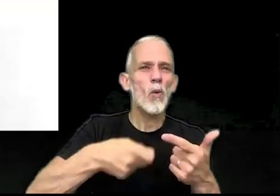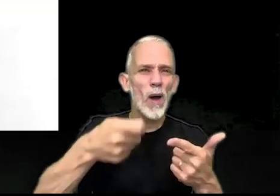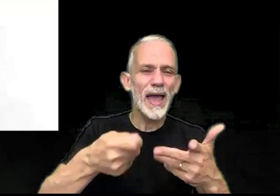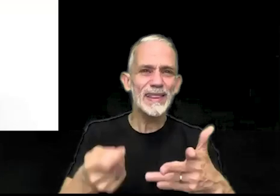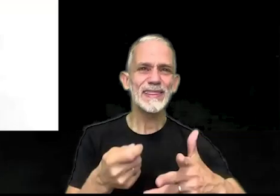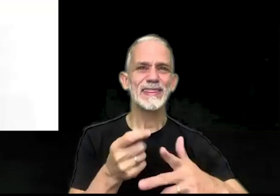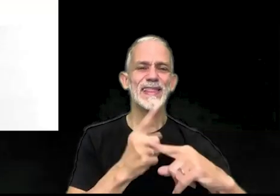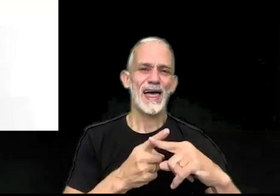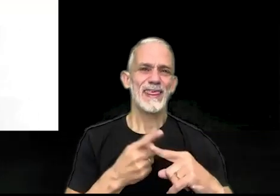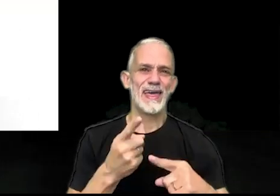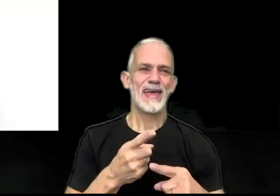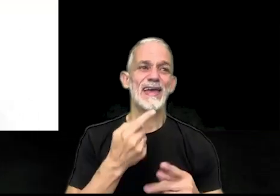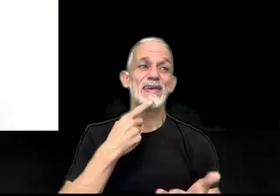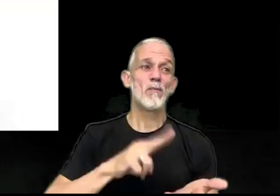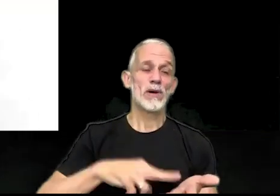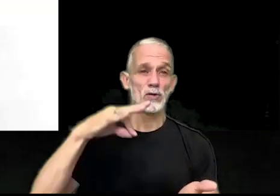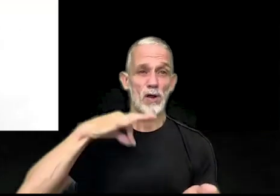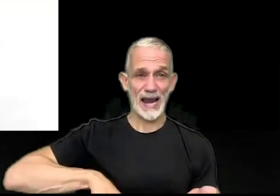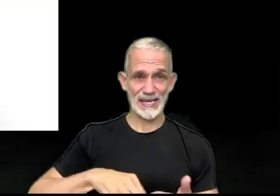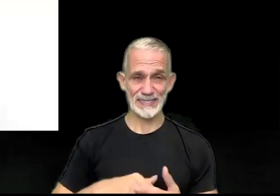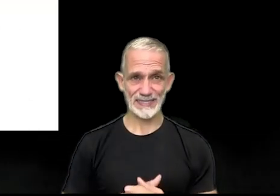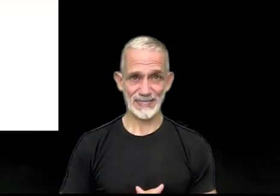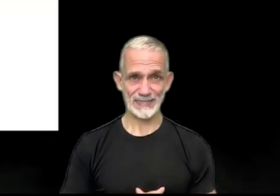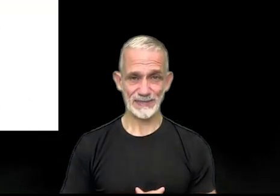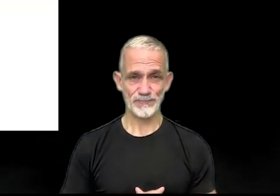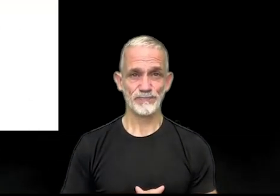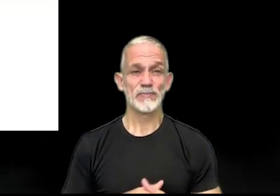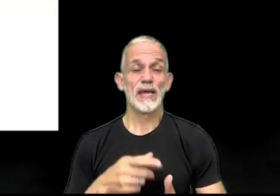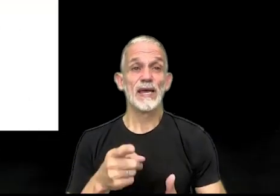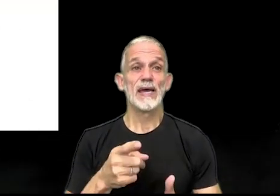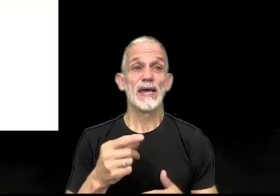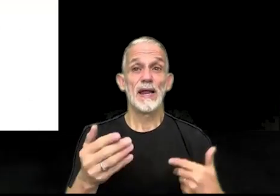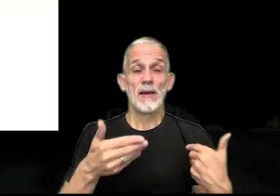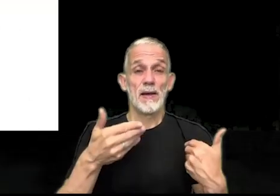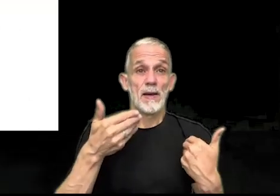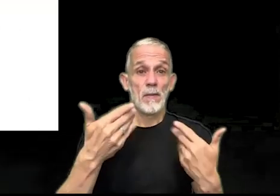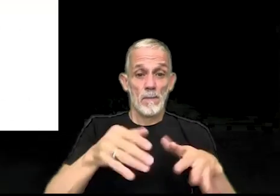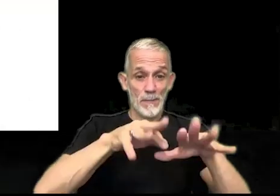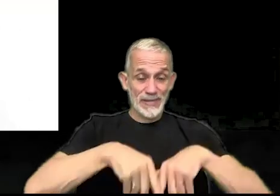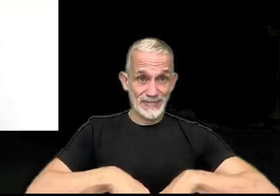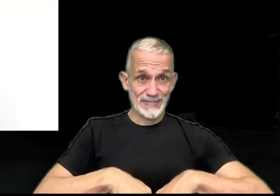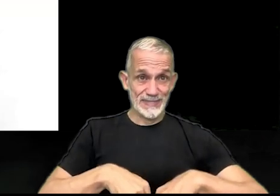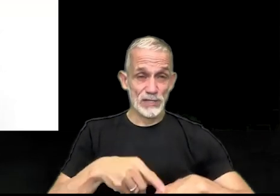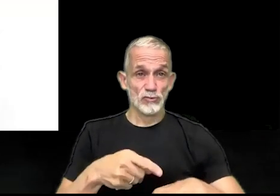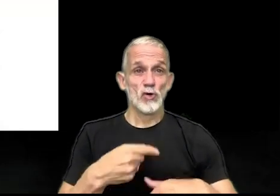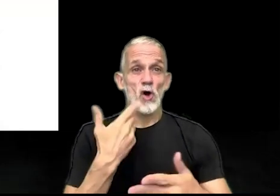de impuesto a las ganancias. La presentación,